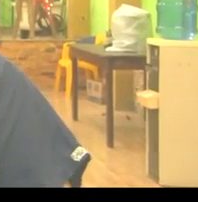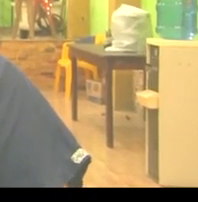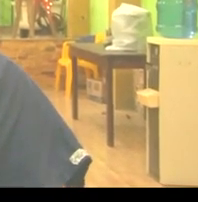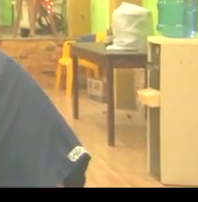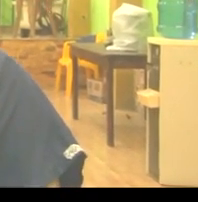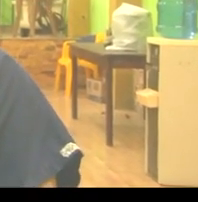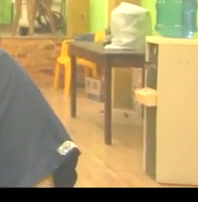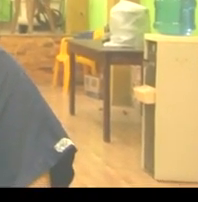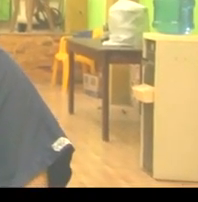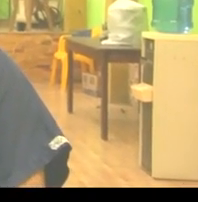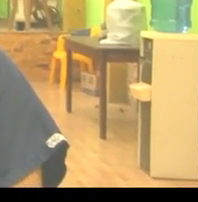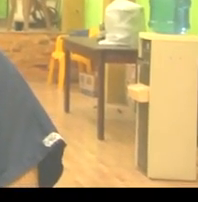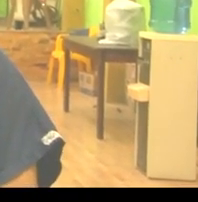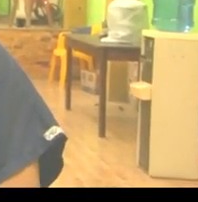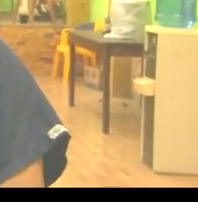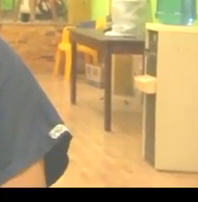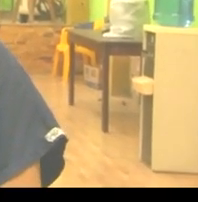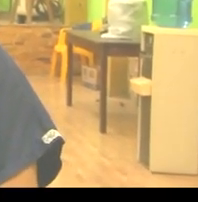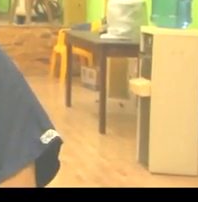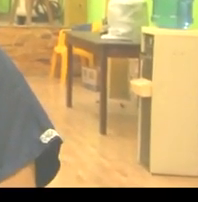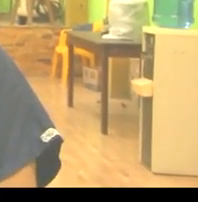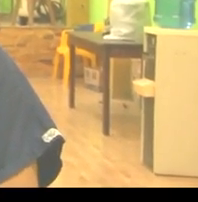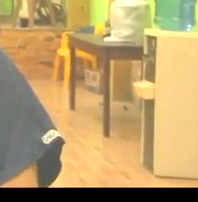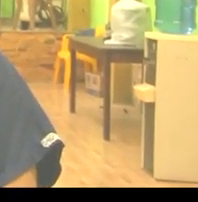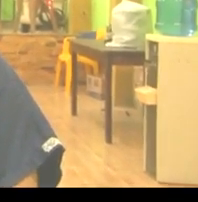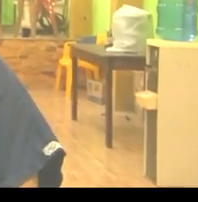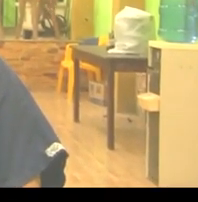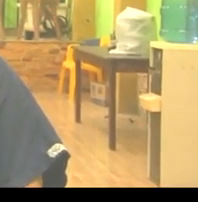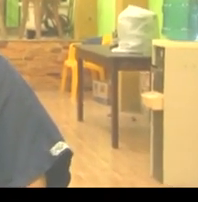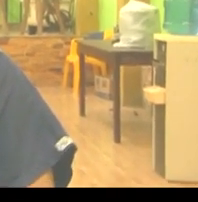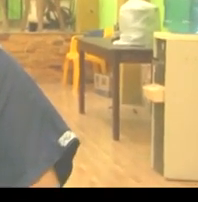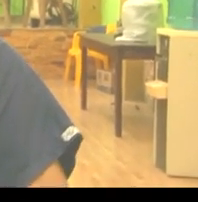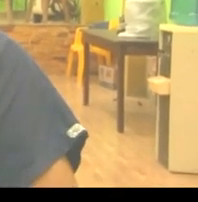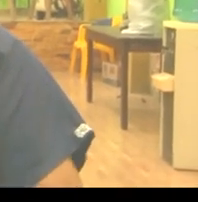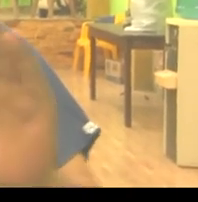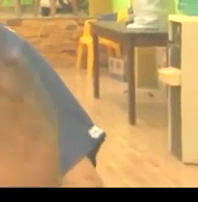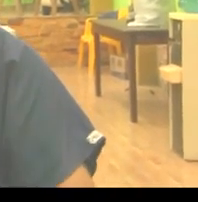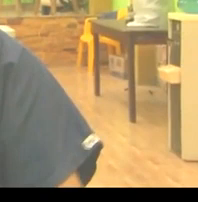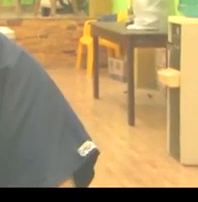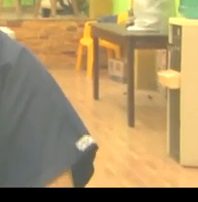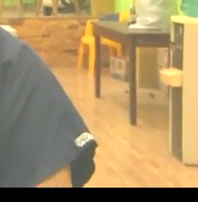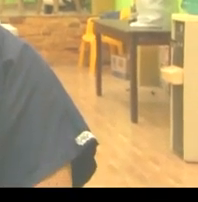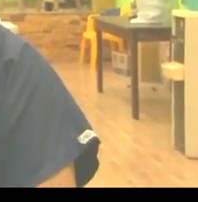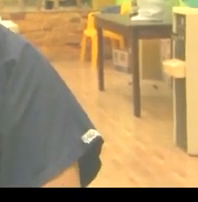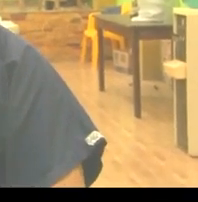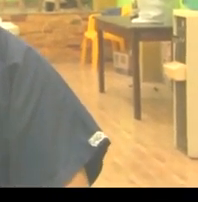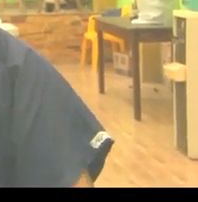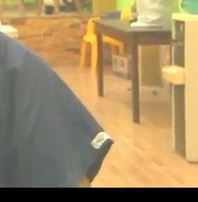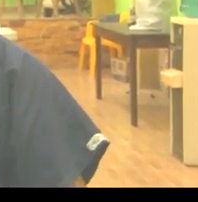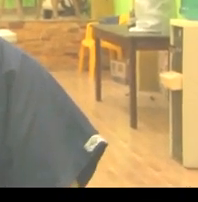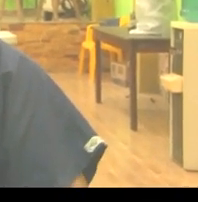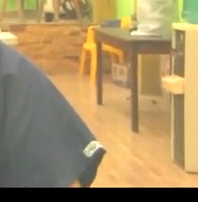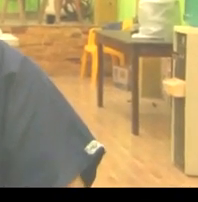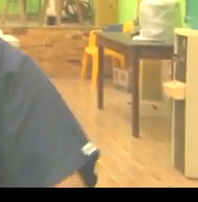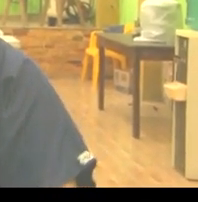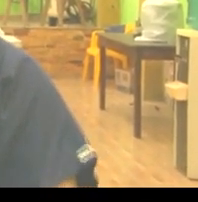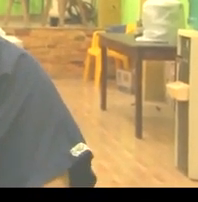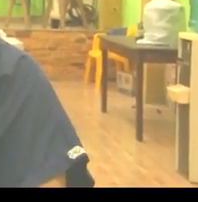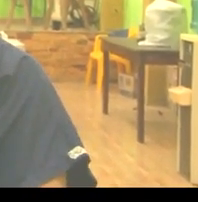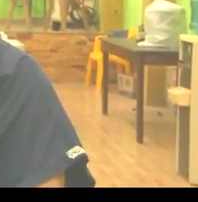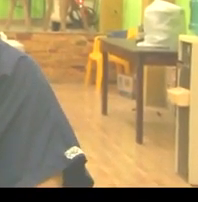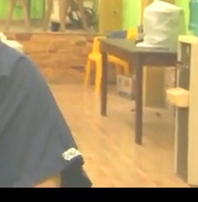lavado de manos, el confinamiento en los domicilios. En muchos casos no ha sido respetado y vemos que la